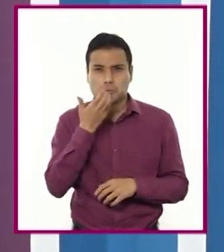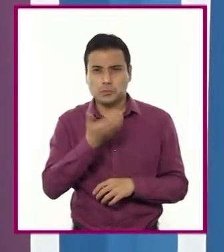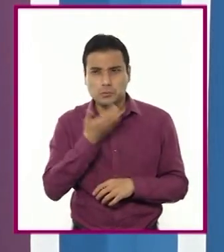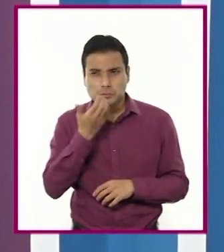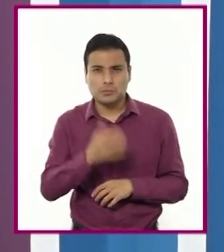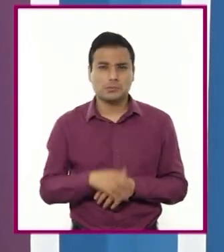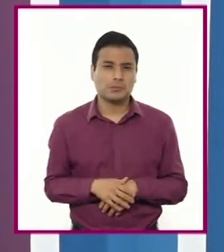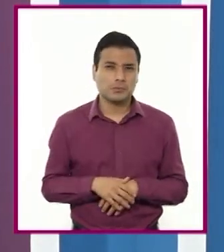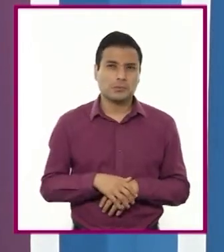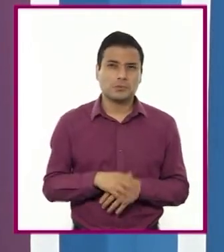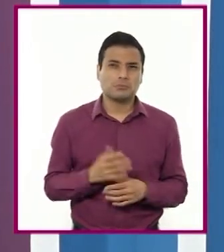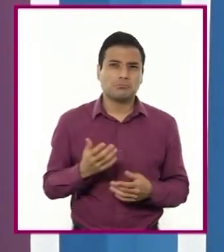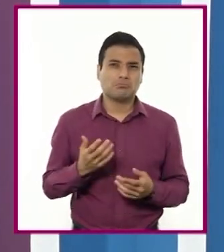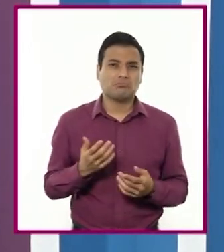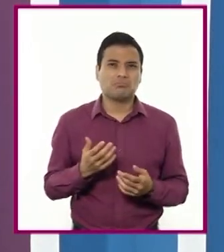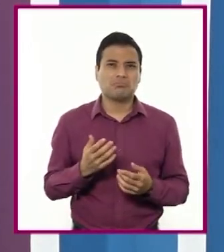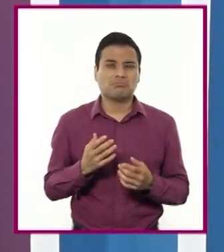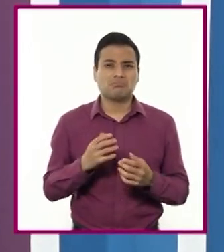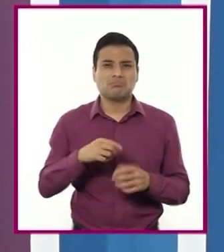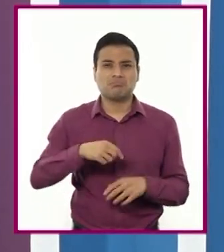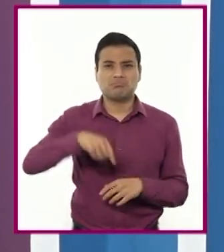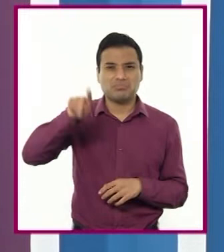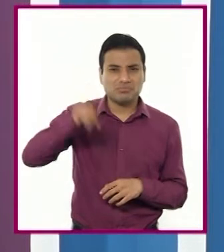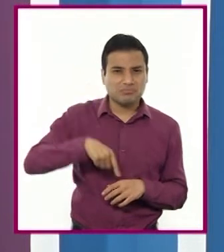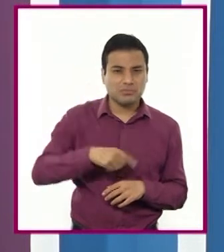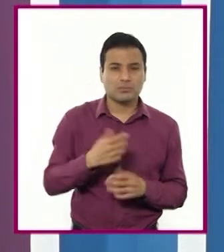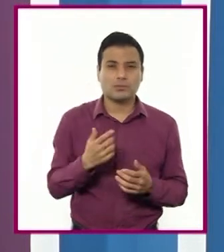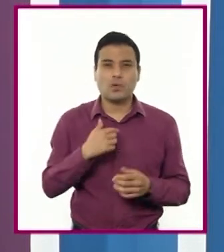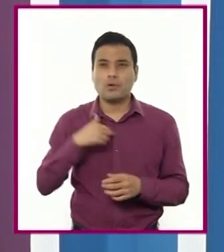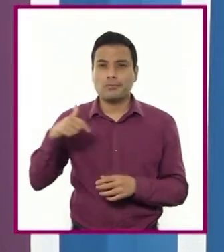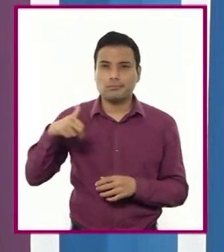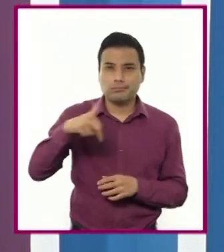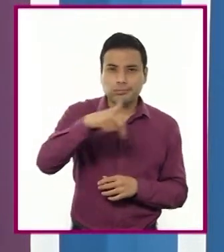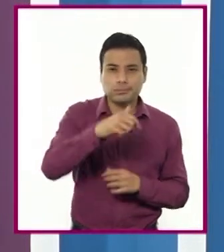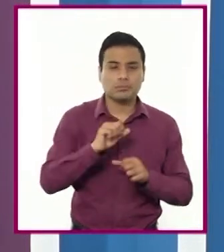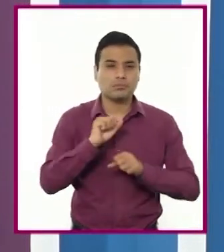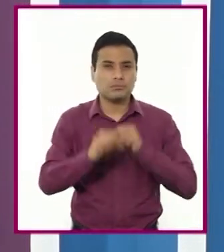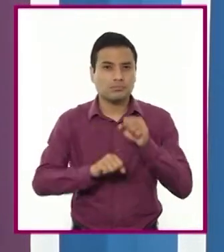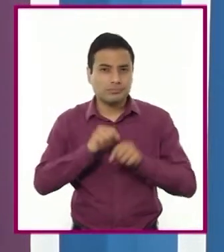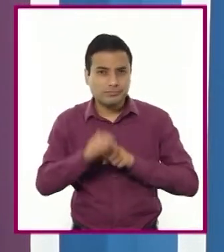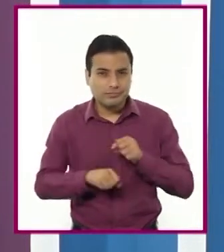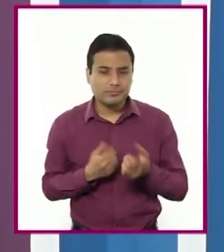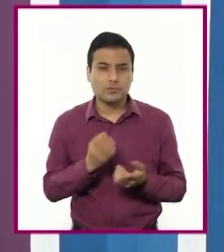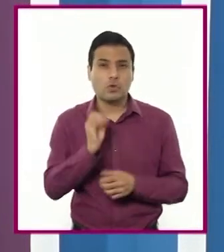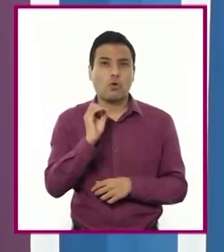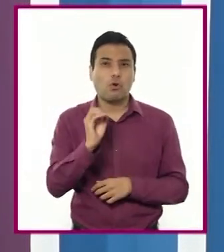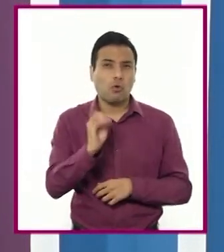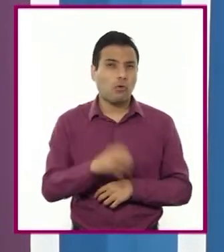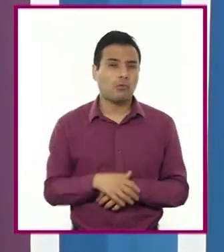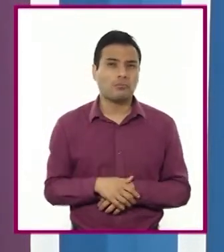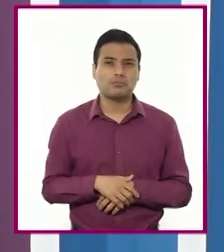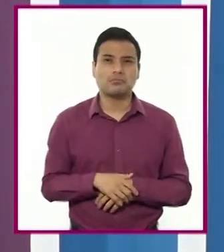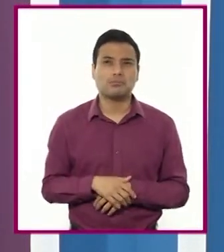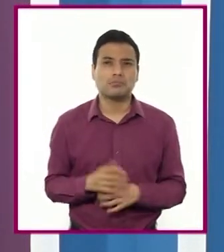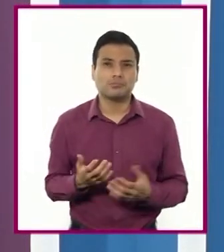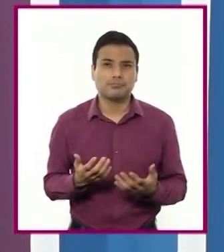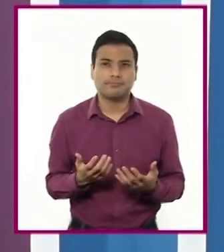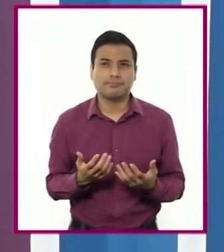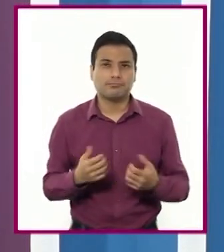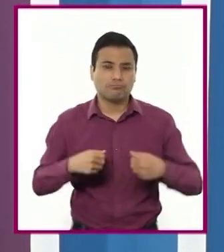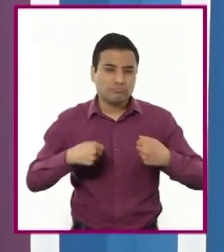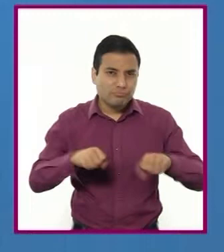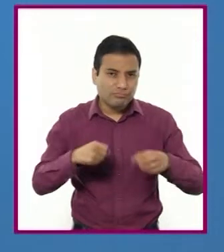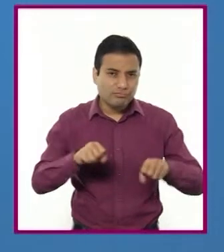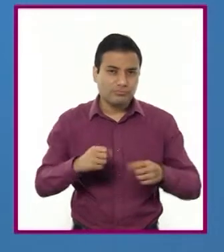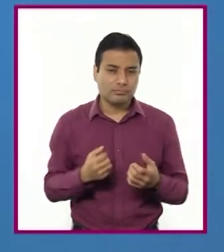vías de tránsito. Esto es, peatones, ciclistas o usuarios y usuarias de vehículos de 2 ruedas